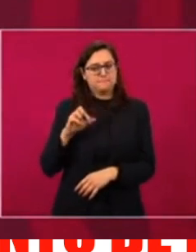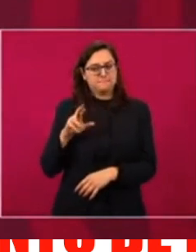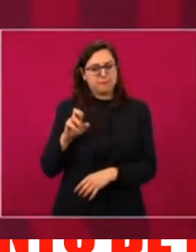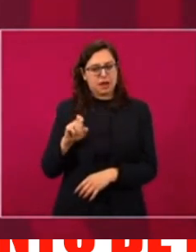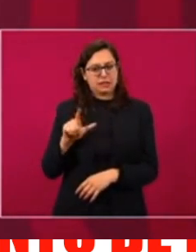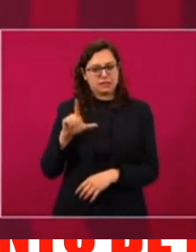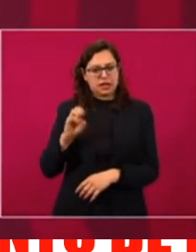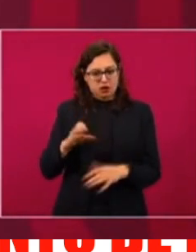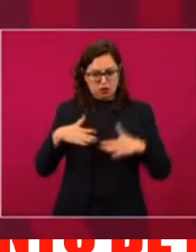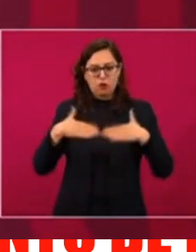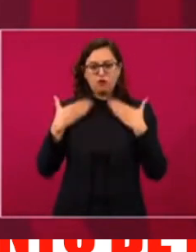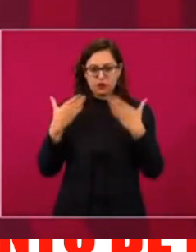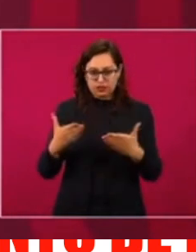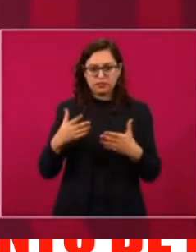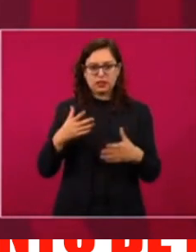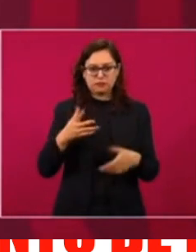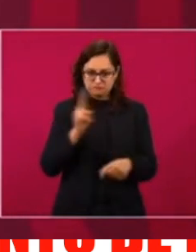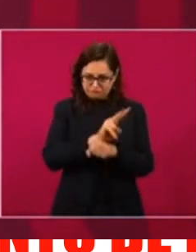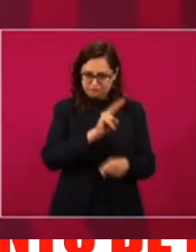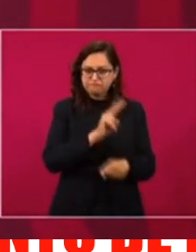amigos,